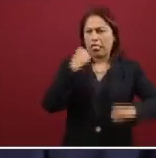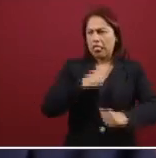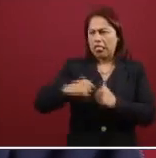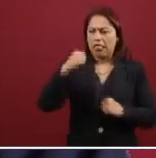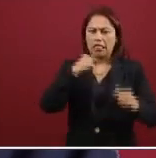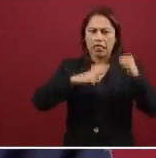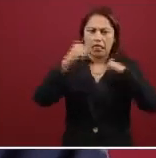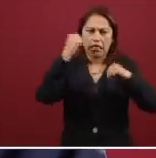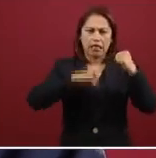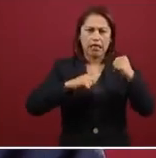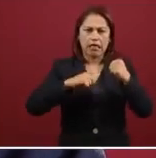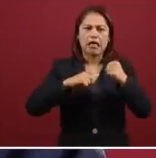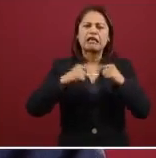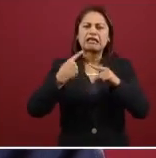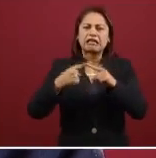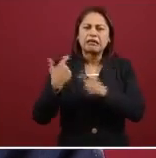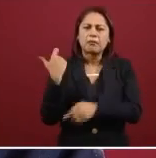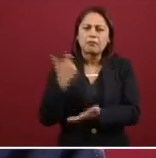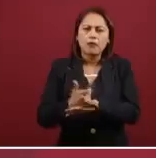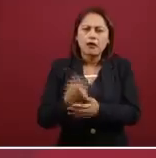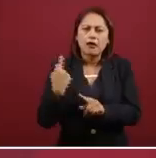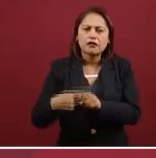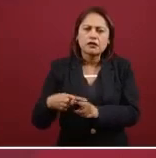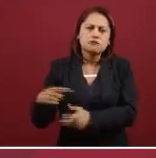a costillas del erario